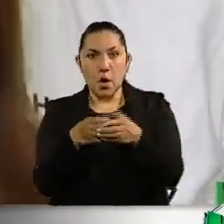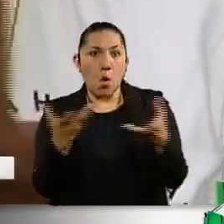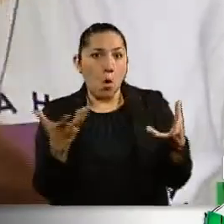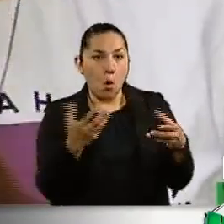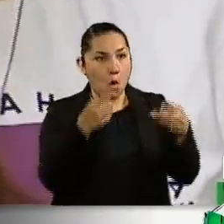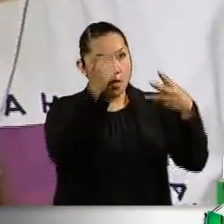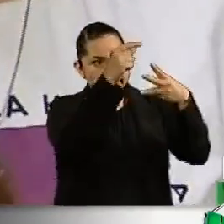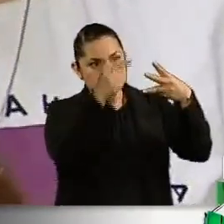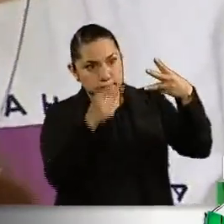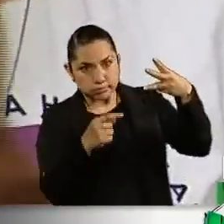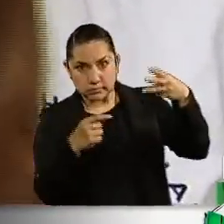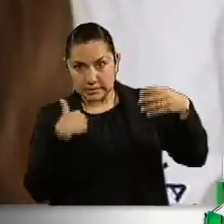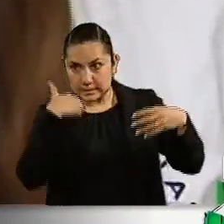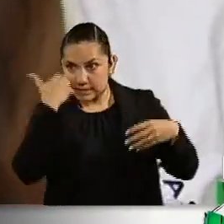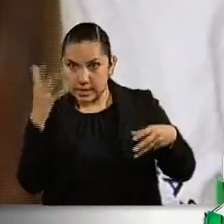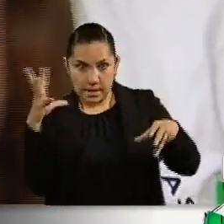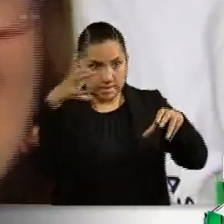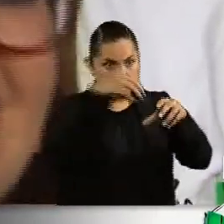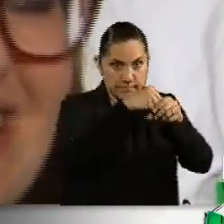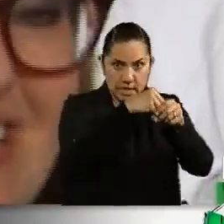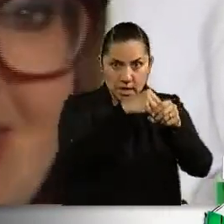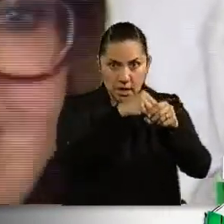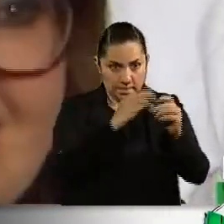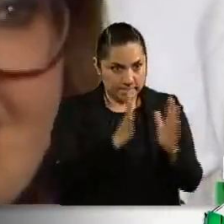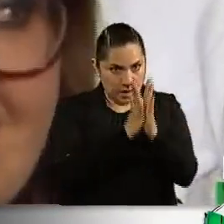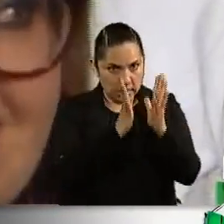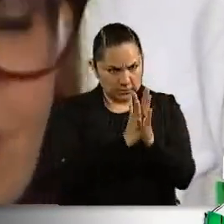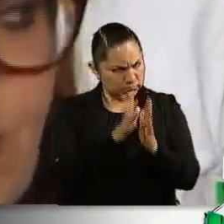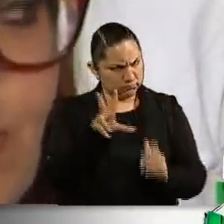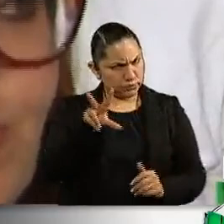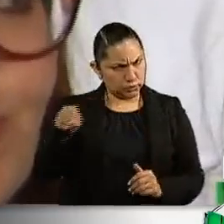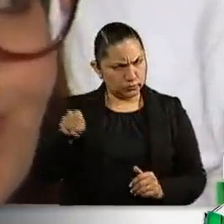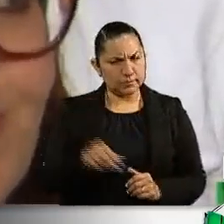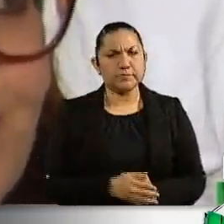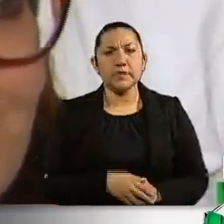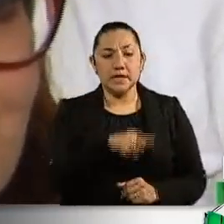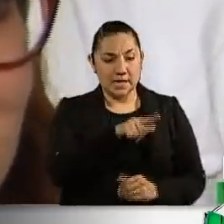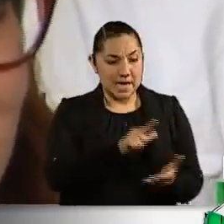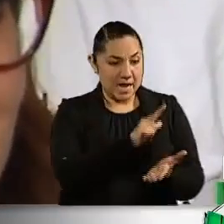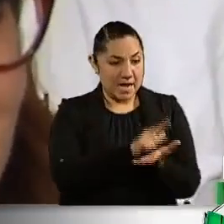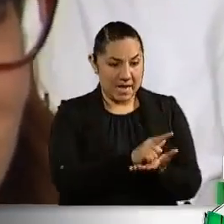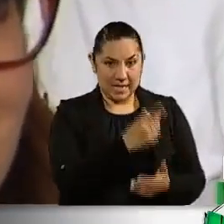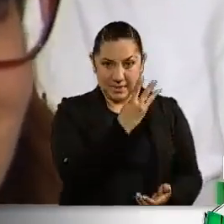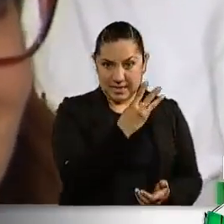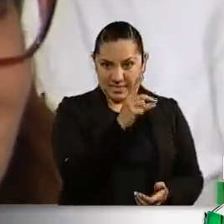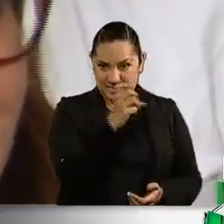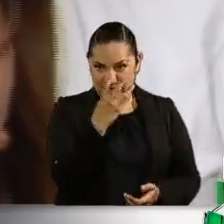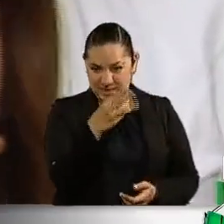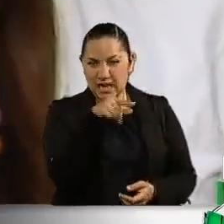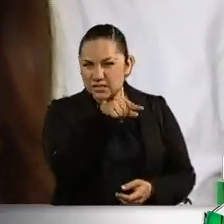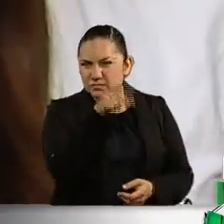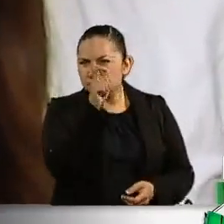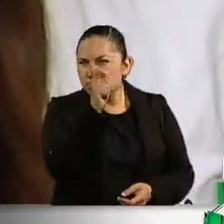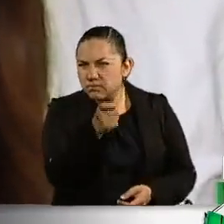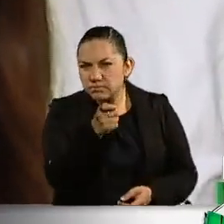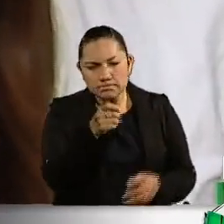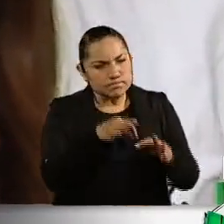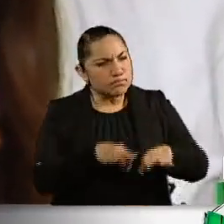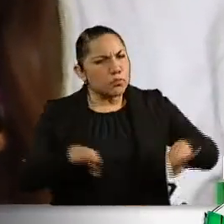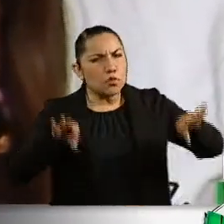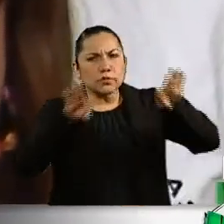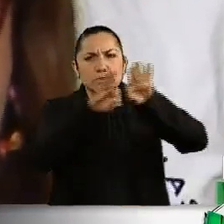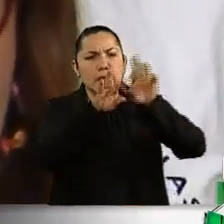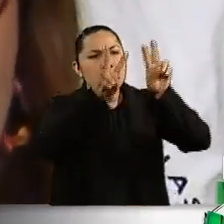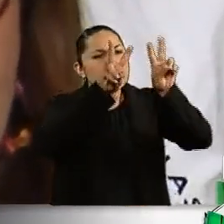ética en la política. Es eliminar todo agresor, hostigador o deudor